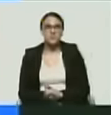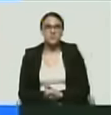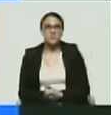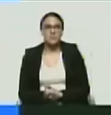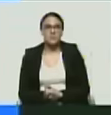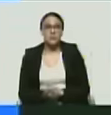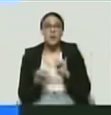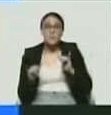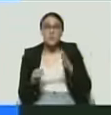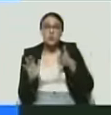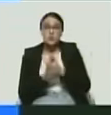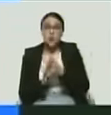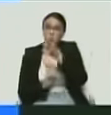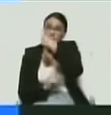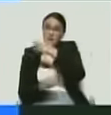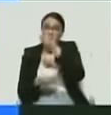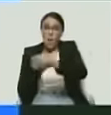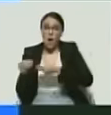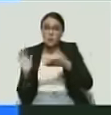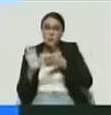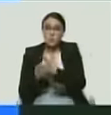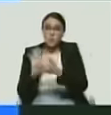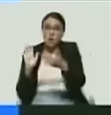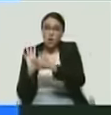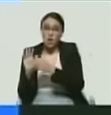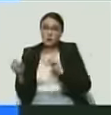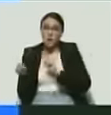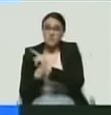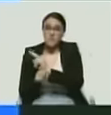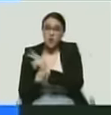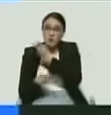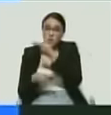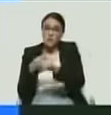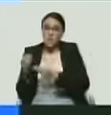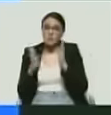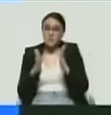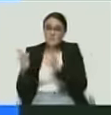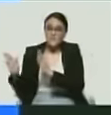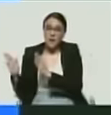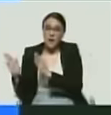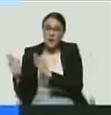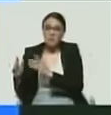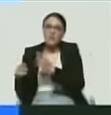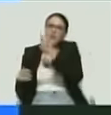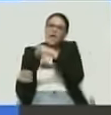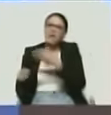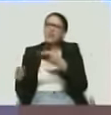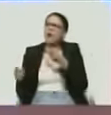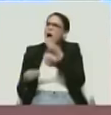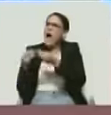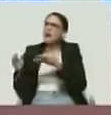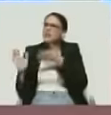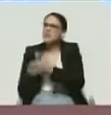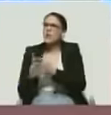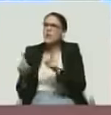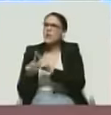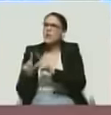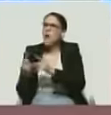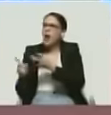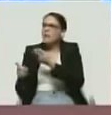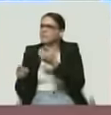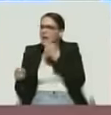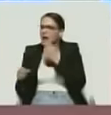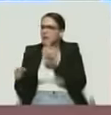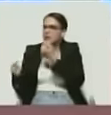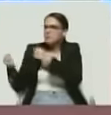en estas cosas que están montando para la violencia el 28 de julio, llamado comandito, parece que alguien les hackeó la página y ya